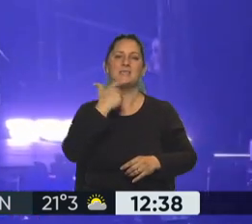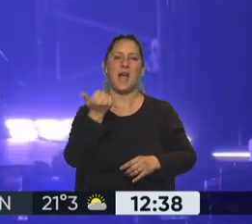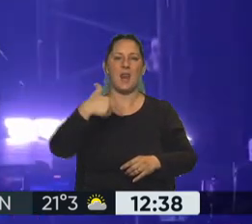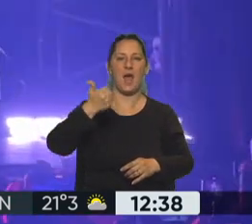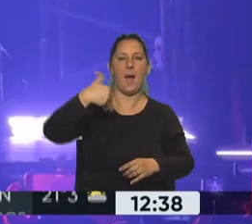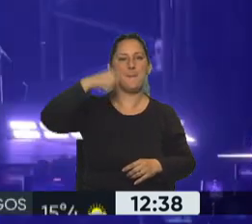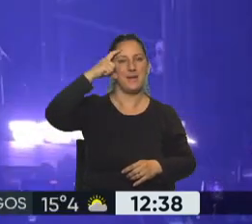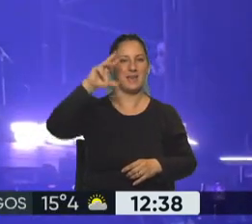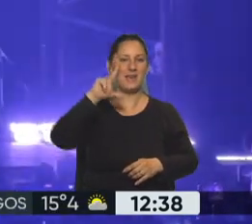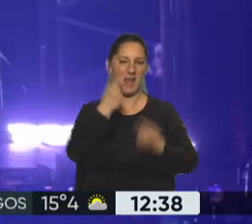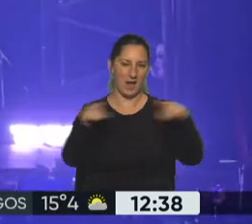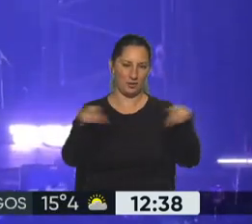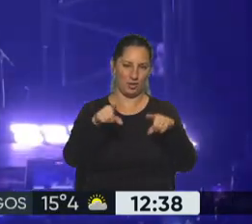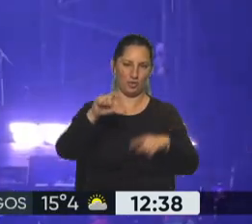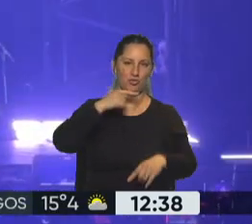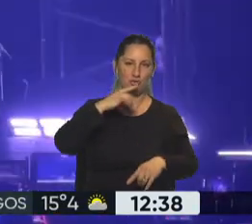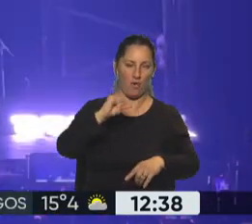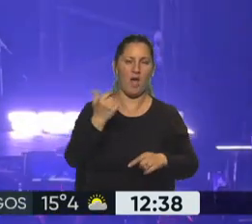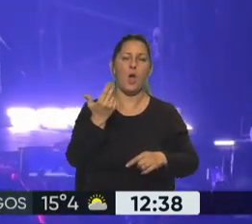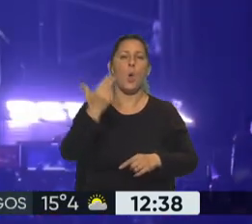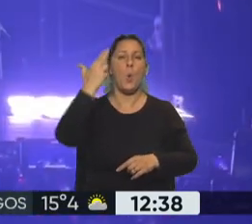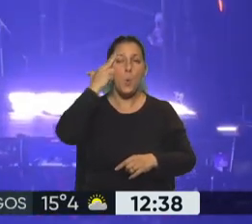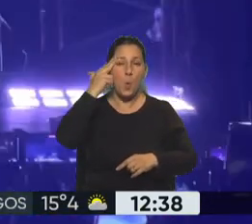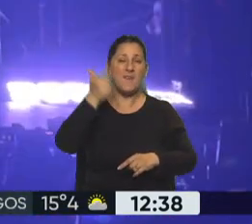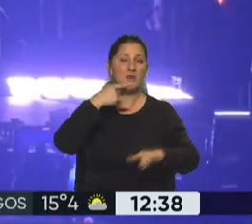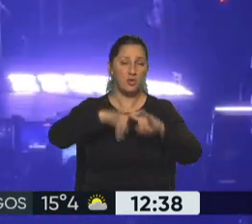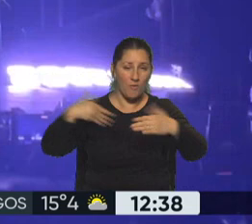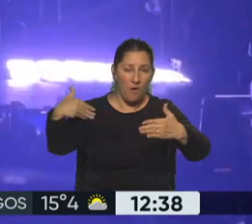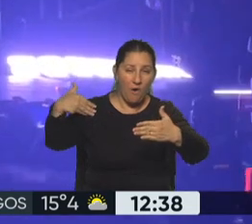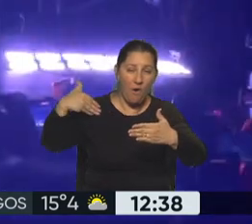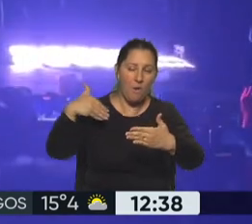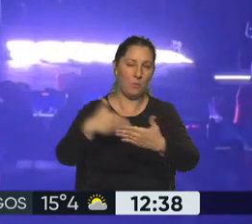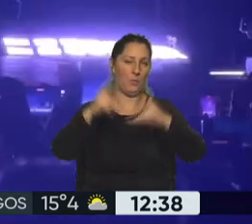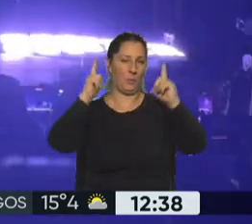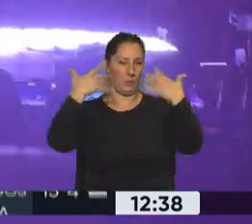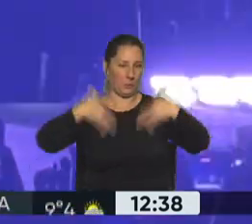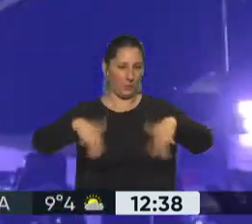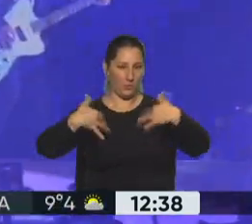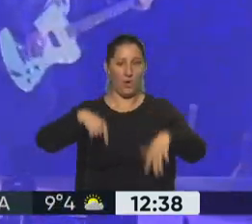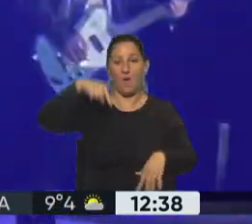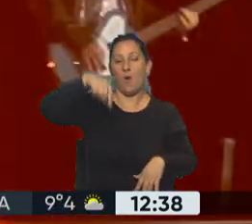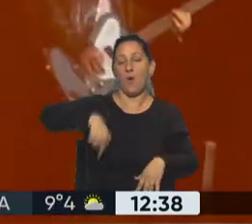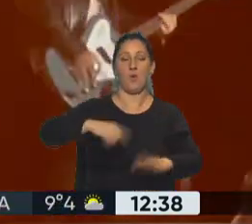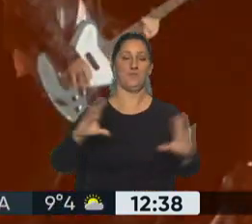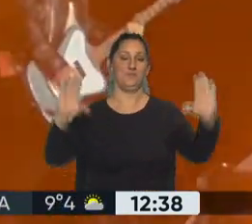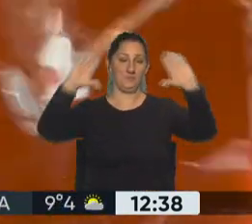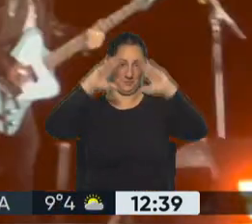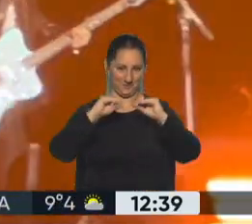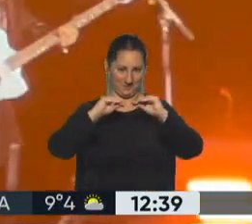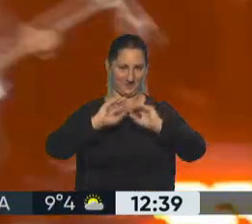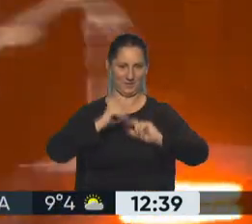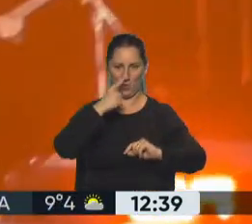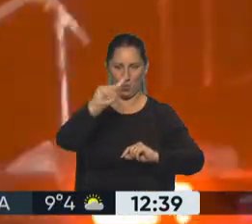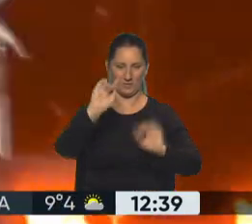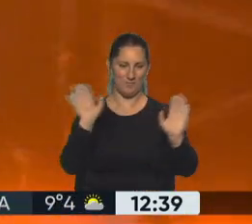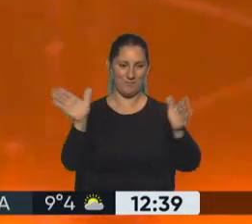se disfrutaron estos 9 shows hasta ahora de Coldplay? Y como decías, el último ya previsto para las próximas horas. ¿Lo